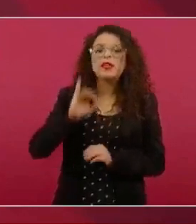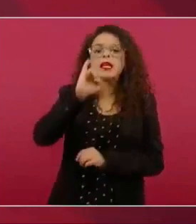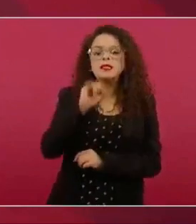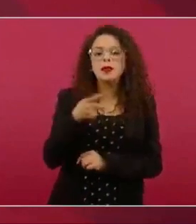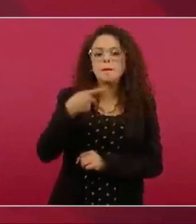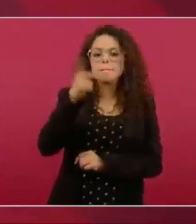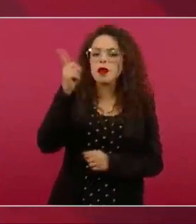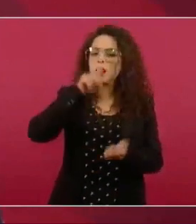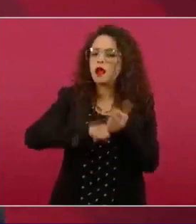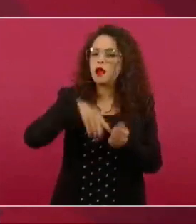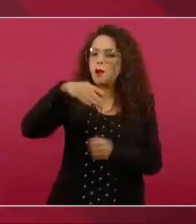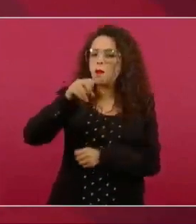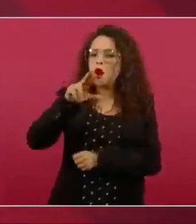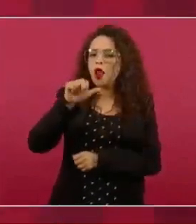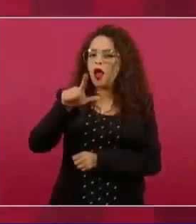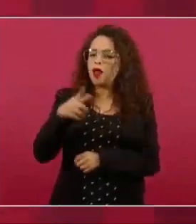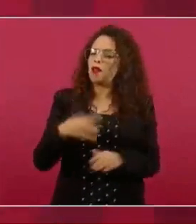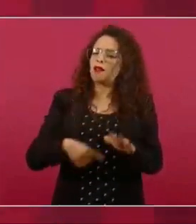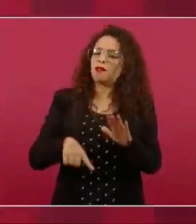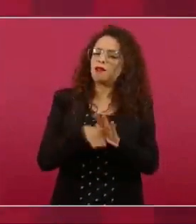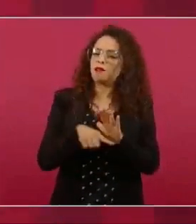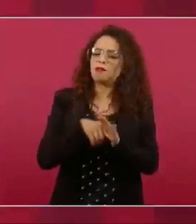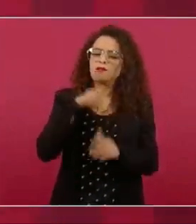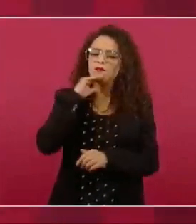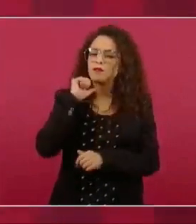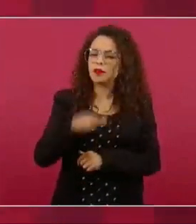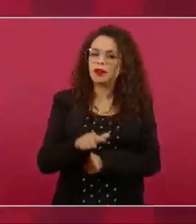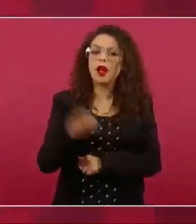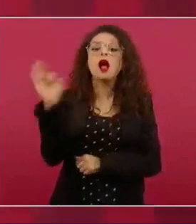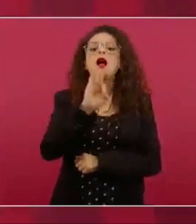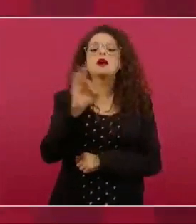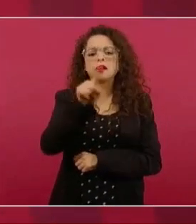esa operación se hubiese hecho al revés,